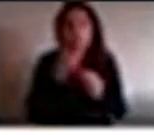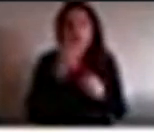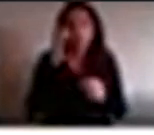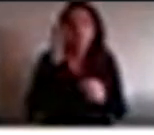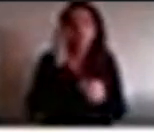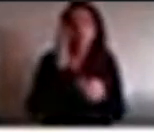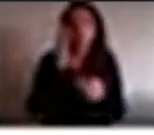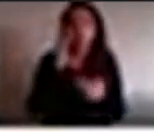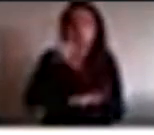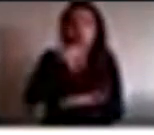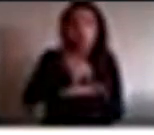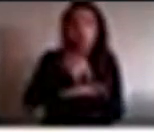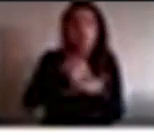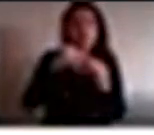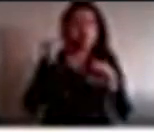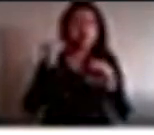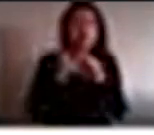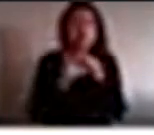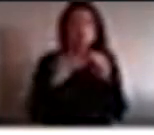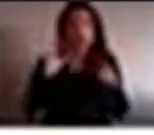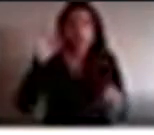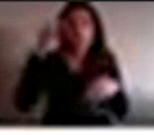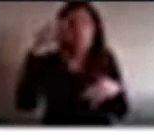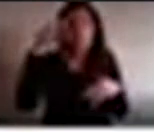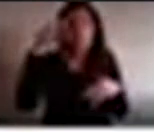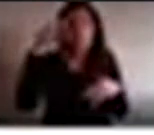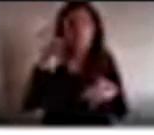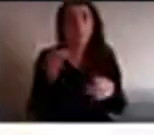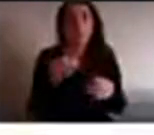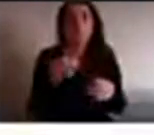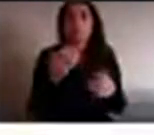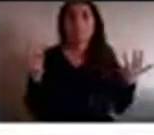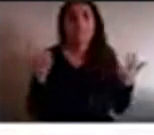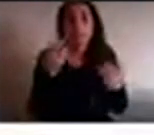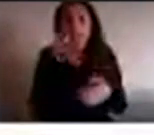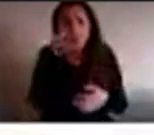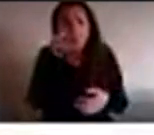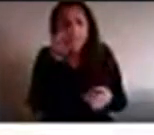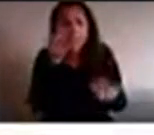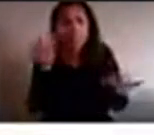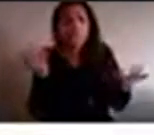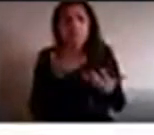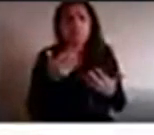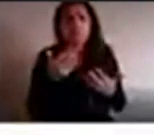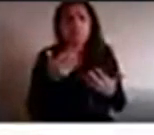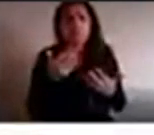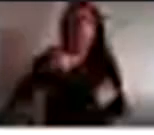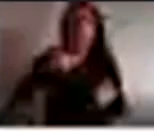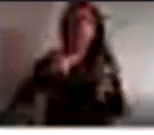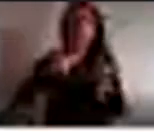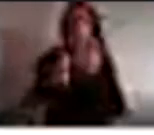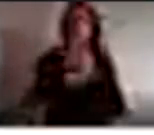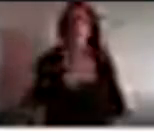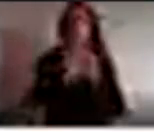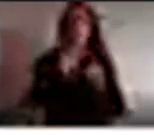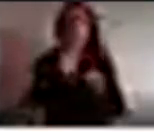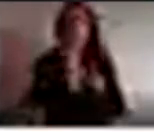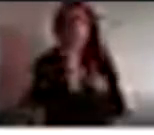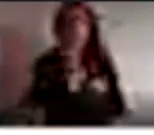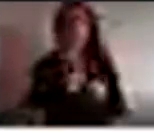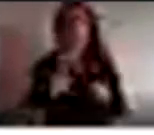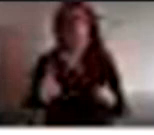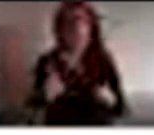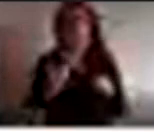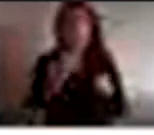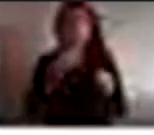ley 20.422, que es una ley bastante particular que dice relación con el aseguramiento de